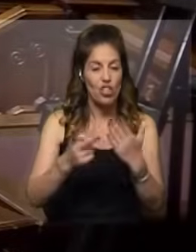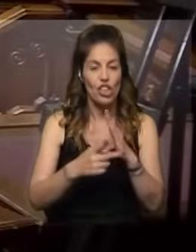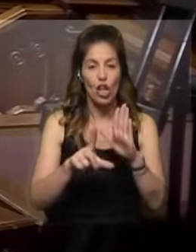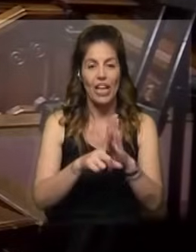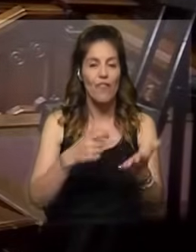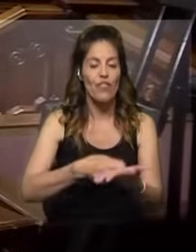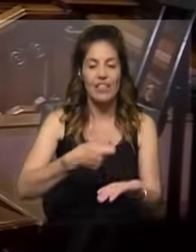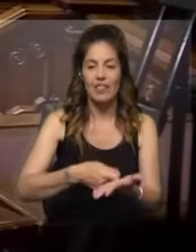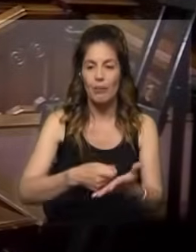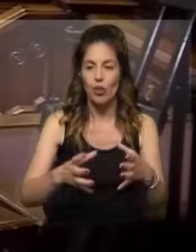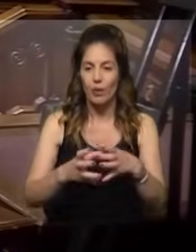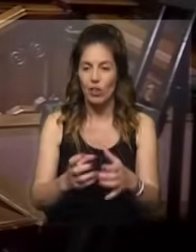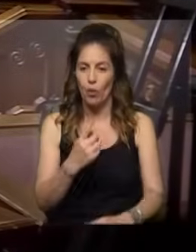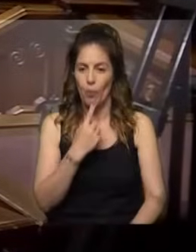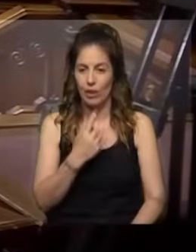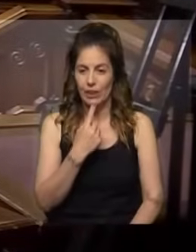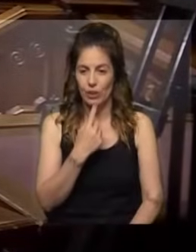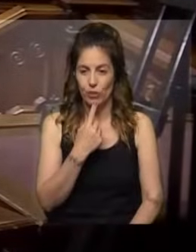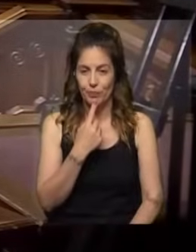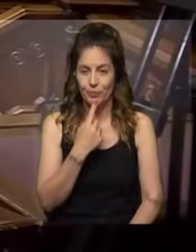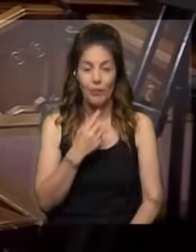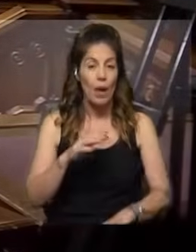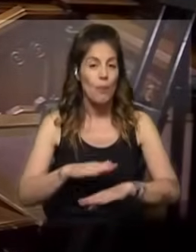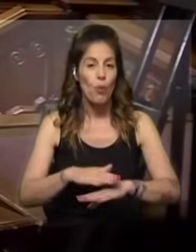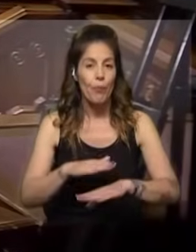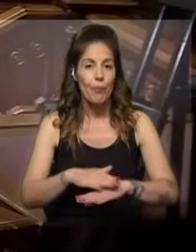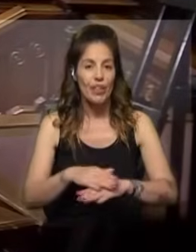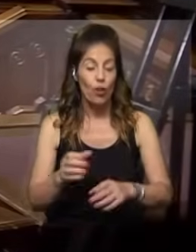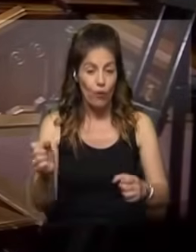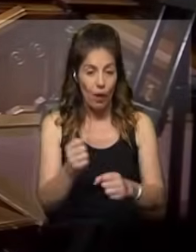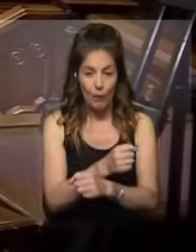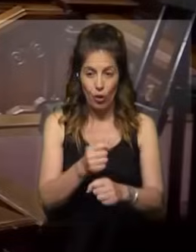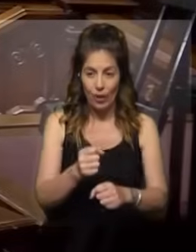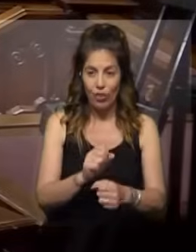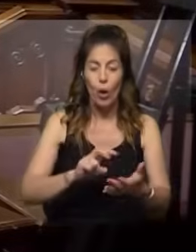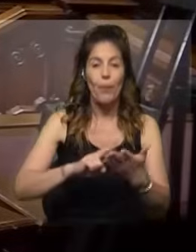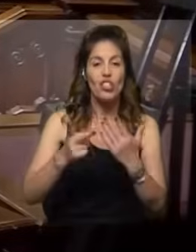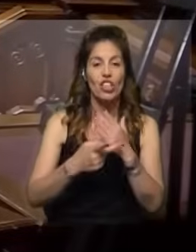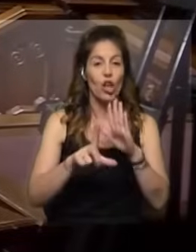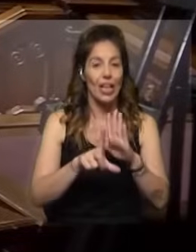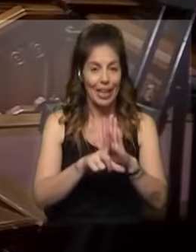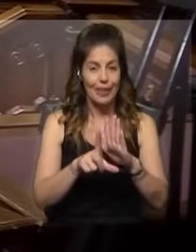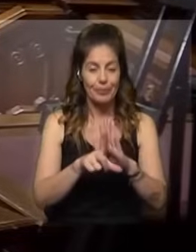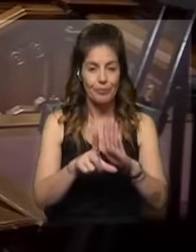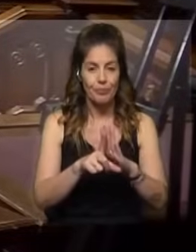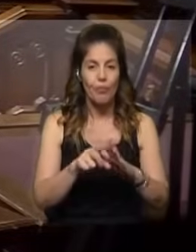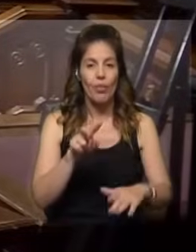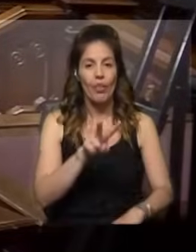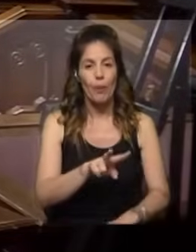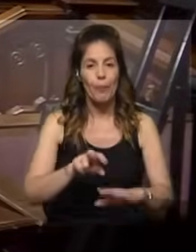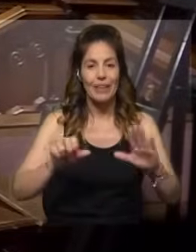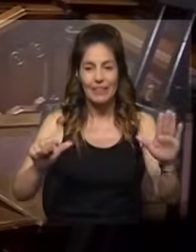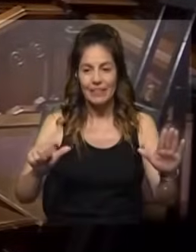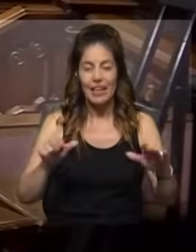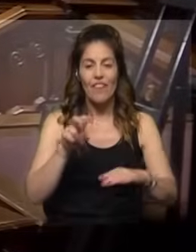financiamiento de los partidos políticos Eh Al momento eh fue aprobado el proyecto de ley con eh 26 de los